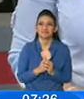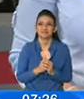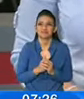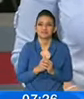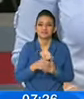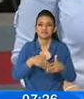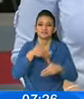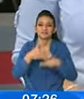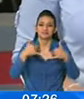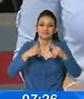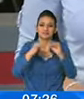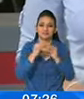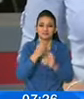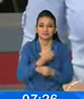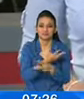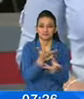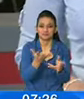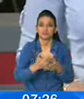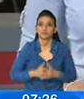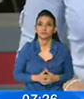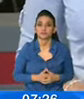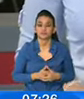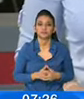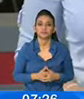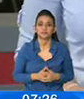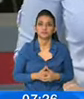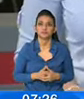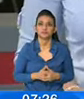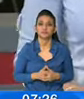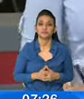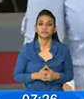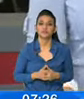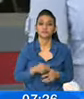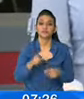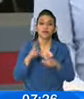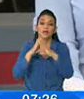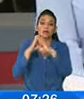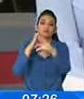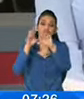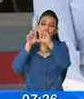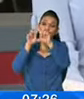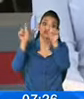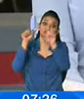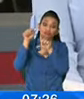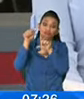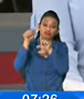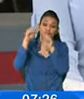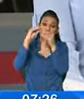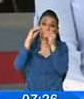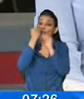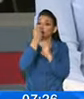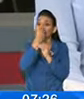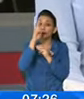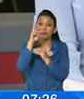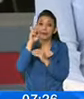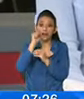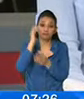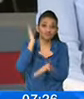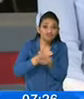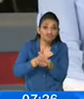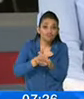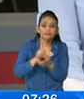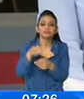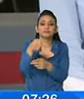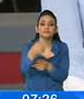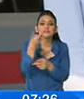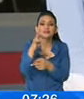Continuamos con más noticias y les contamos que la suspensión temporal a la cooperativa de transporte Flor del Valle iniciará el próximo 17 de marzo.